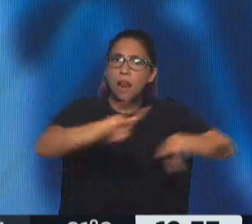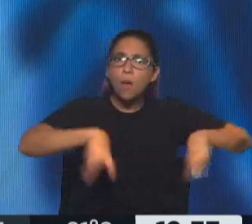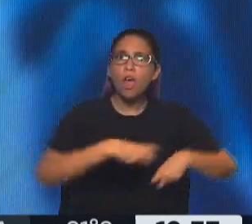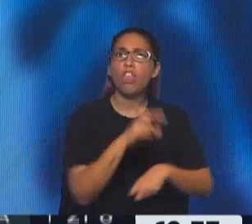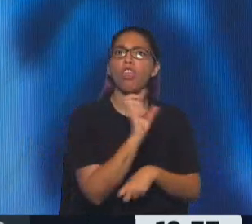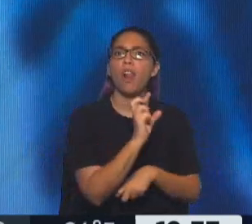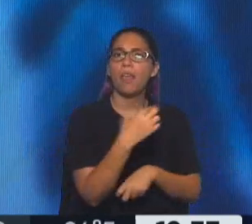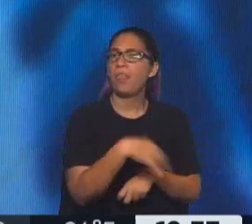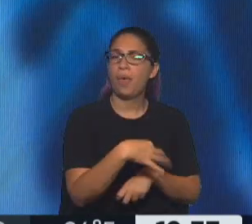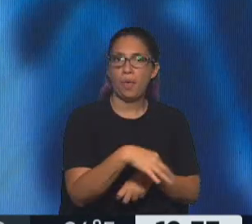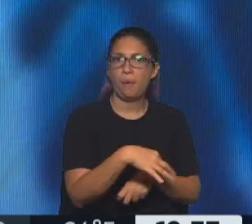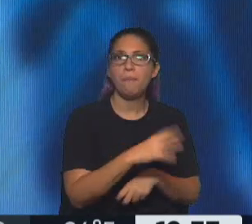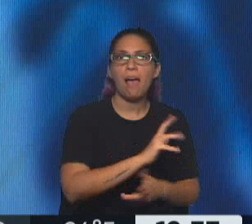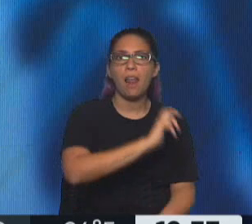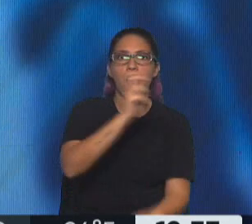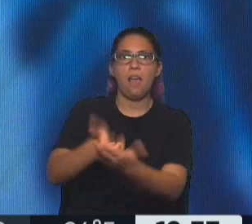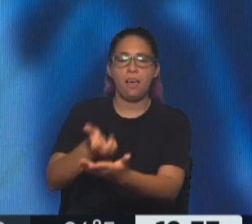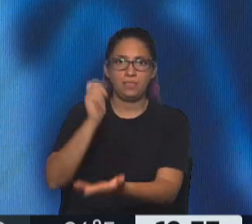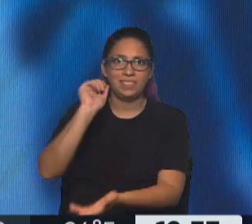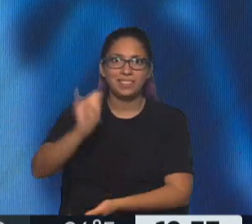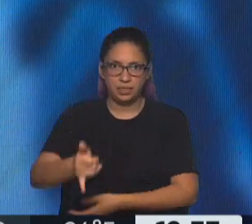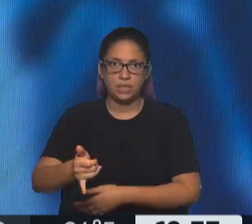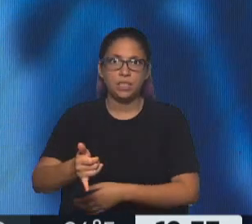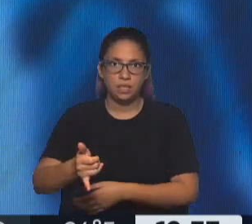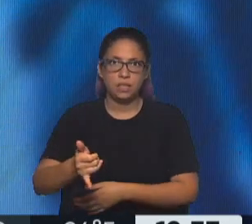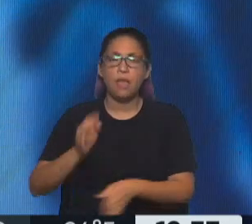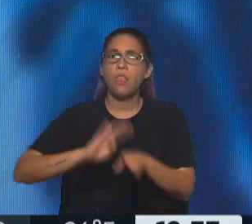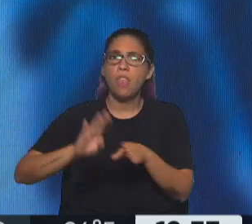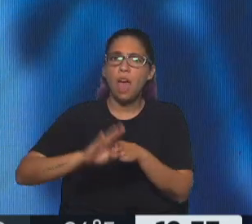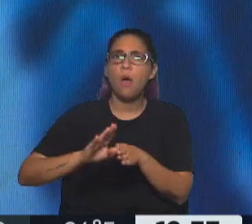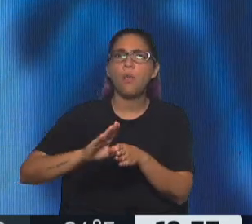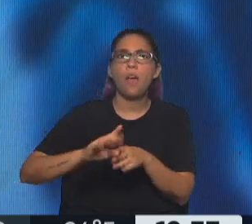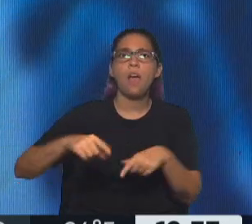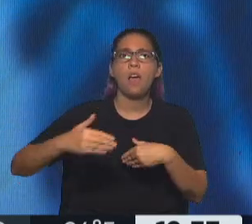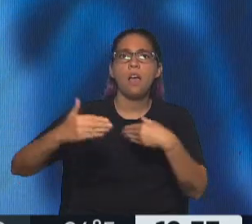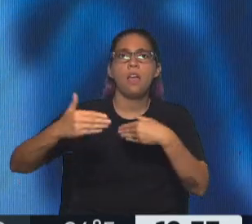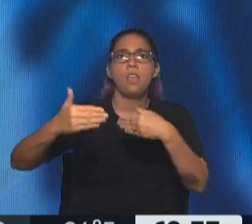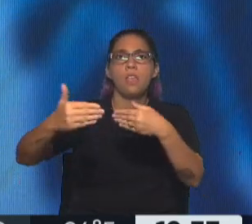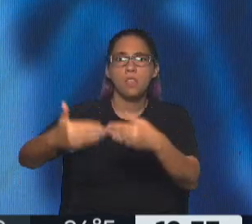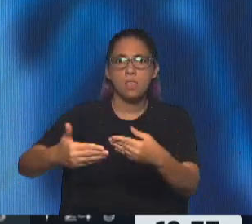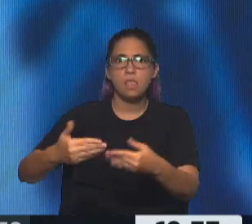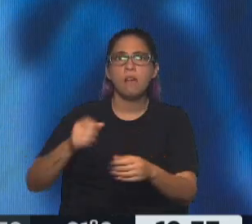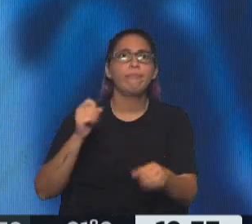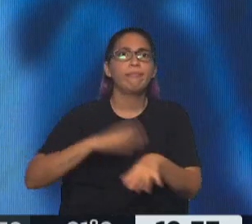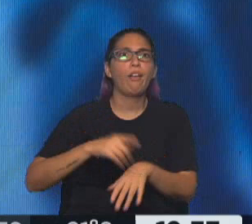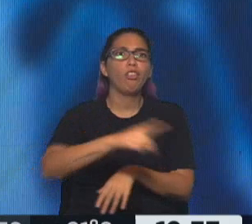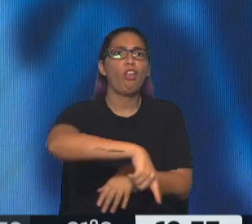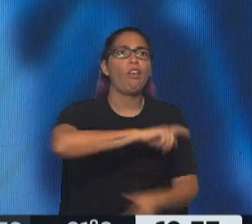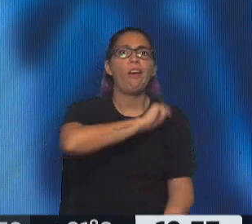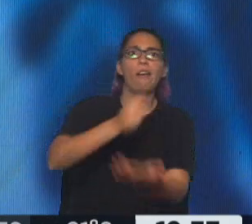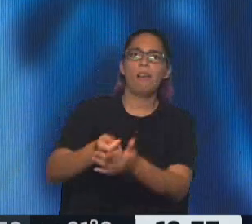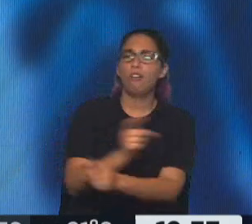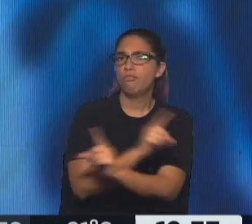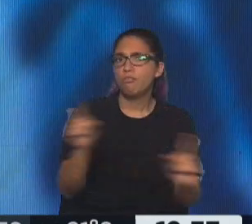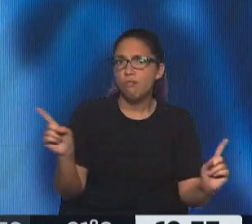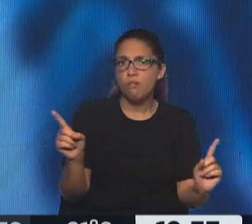recaudar dólares para poder pagar esa deuda y que esa deuda no caiga sobre el conjunto del pueblo argentino, que por cierto no solo no